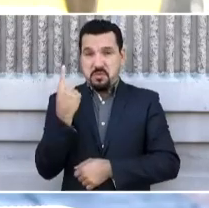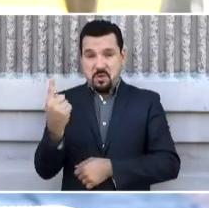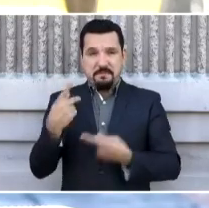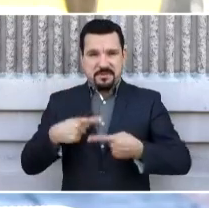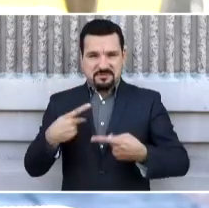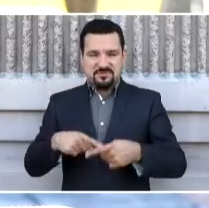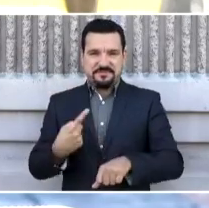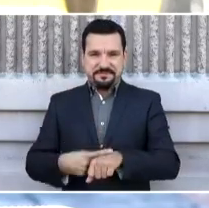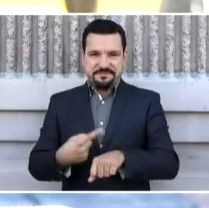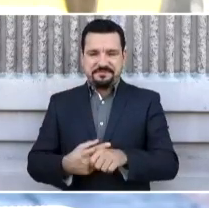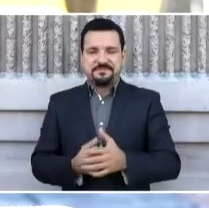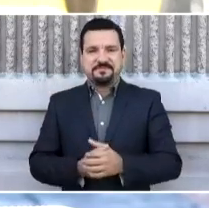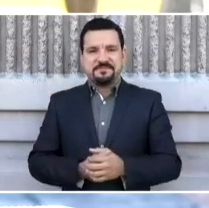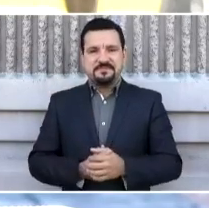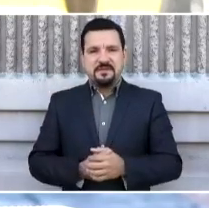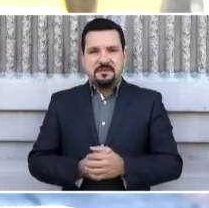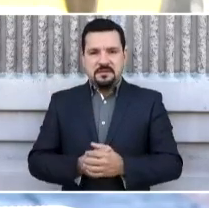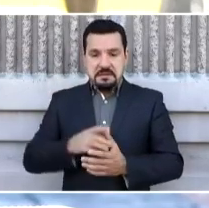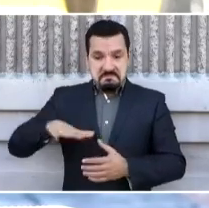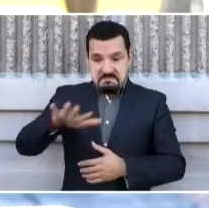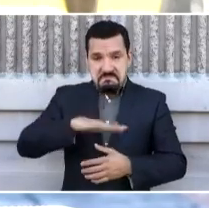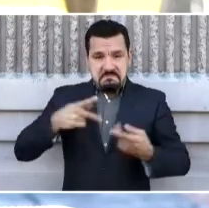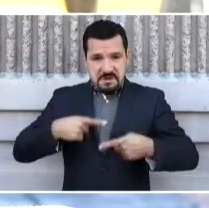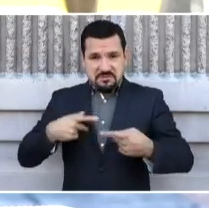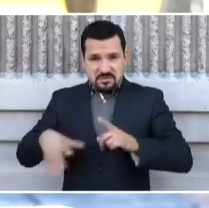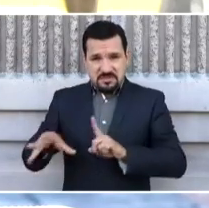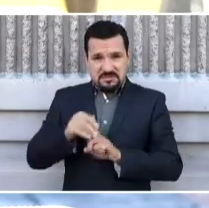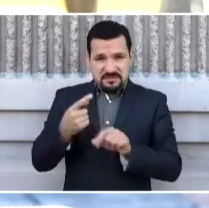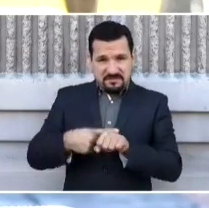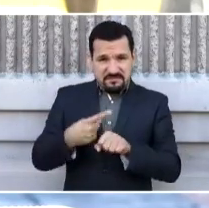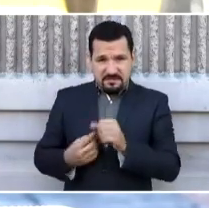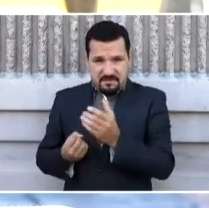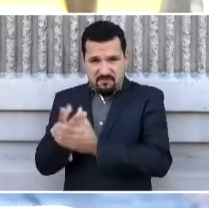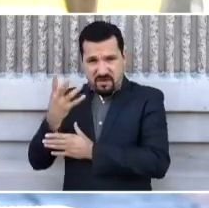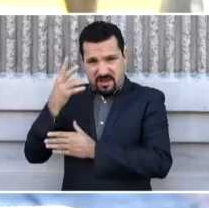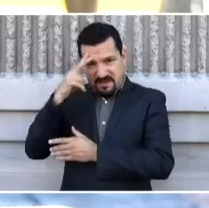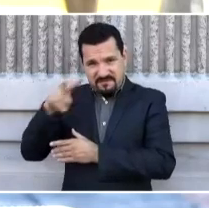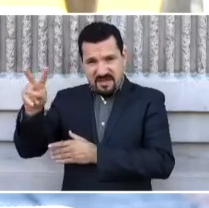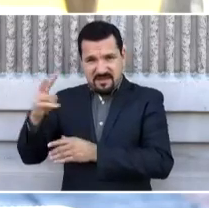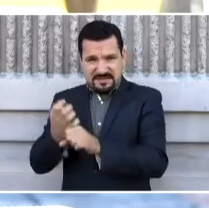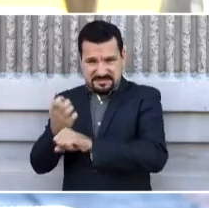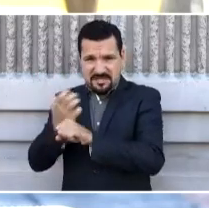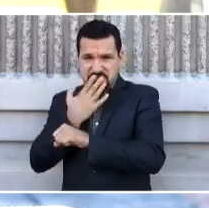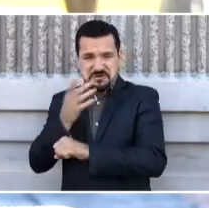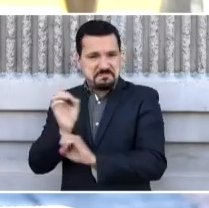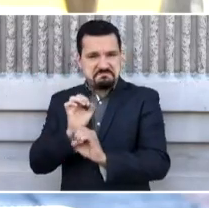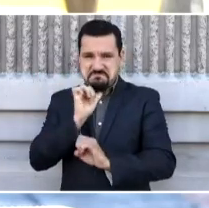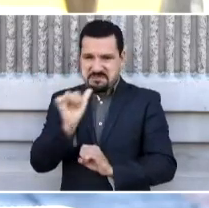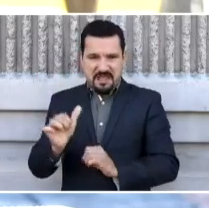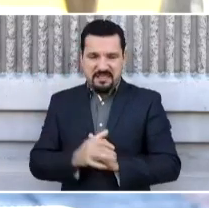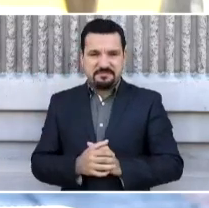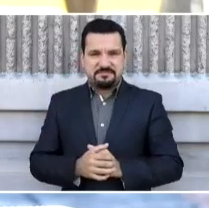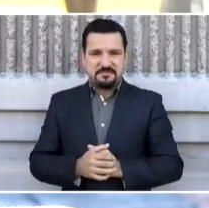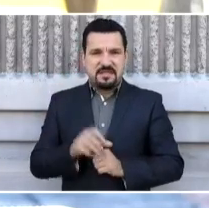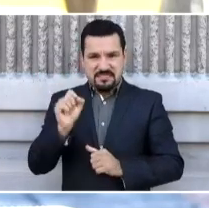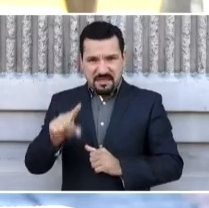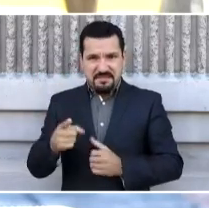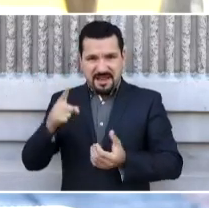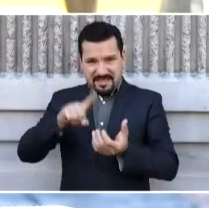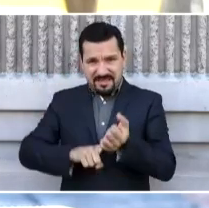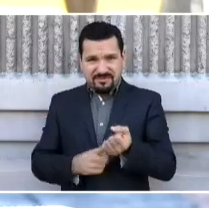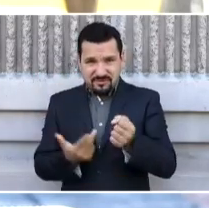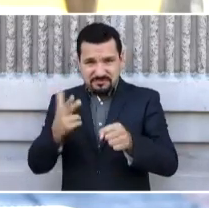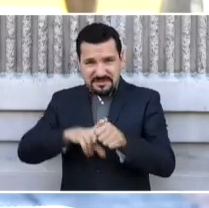Ninguno de ellos viajó fuera del estado. Además, seguimos confirmando casos en el personal de salud. El día de